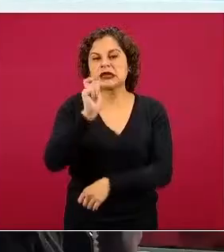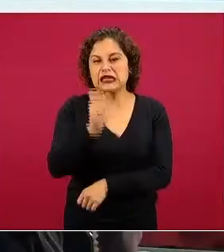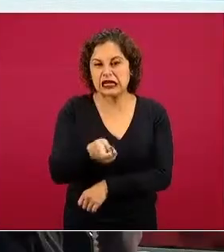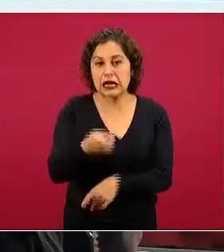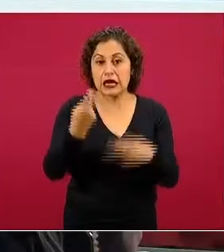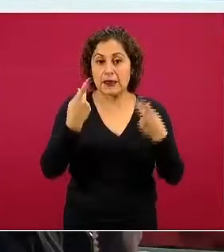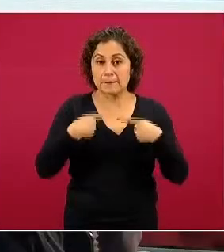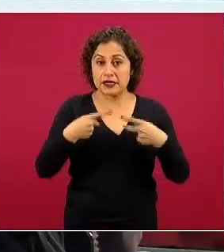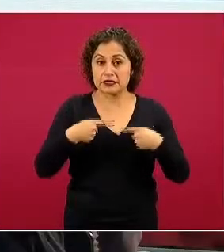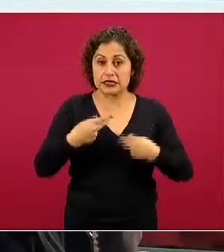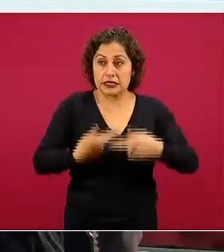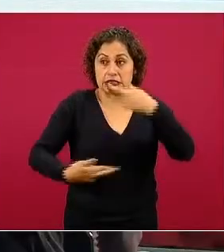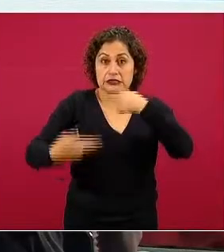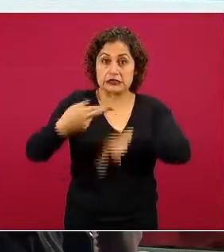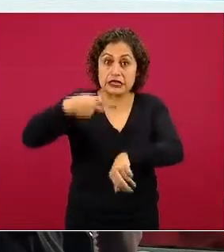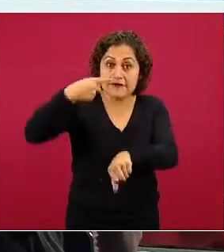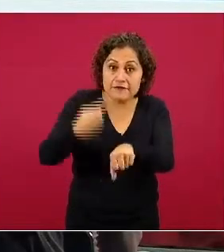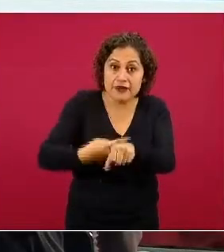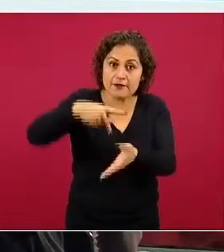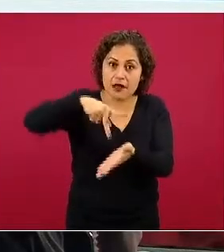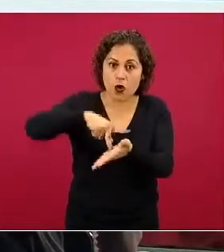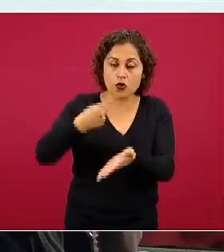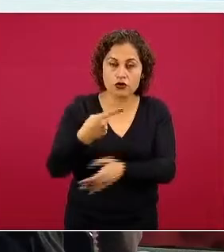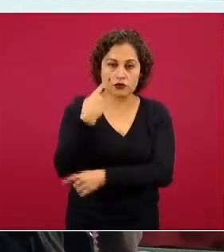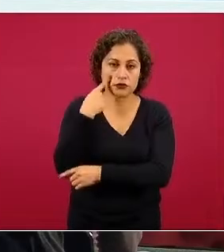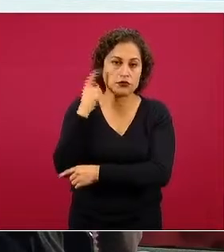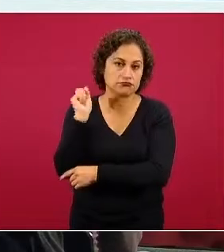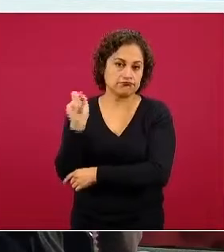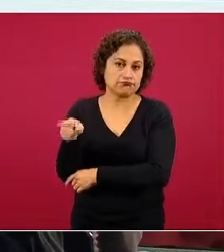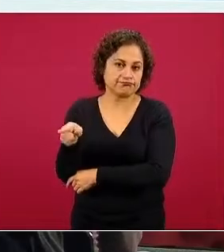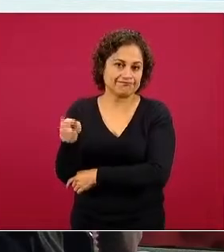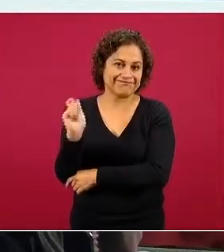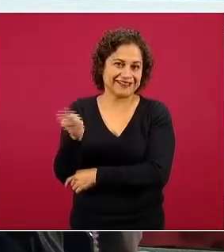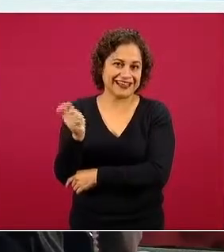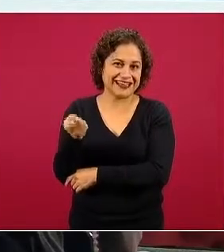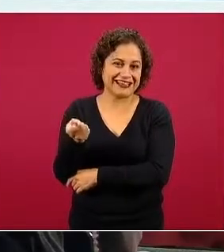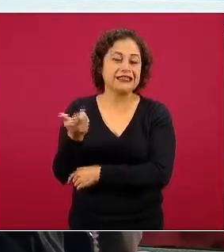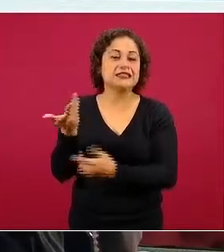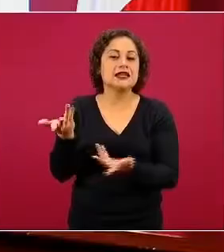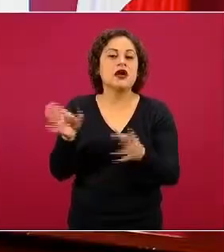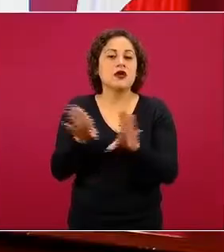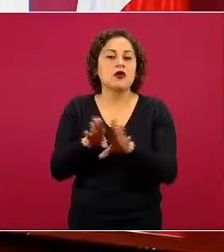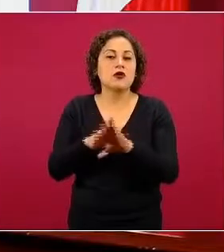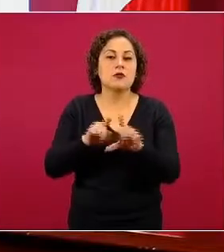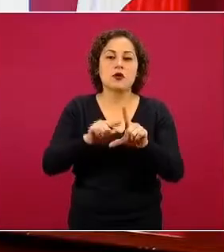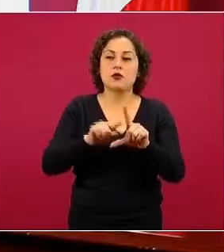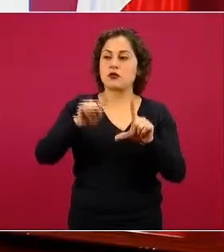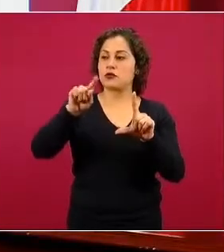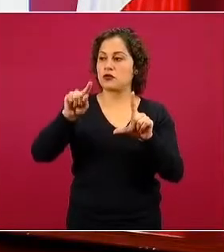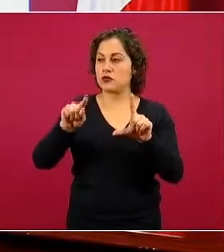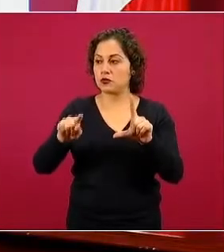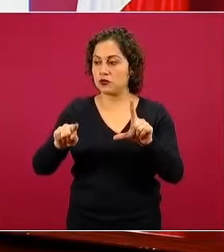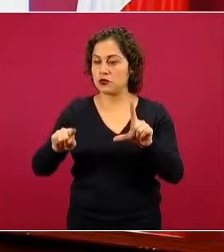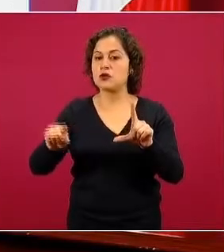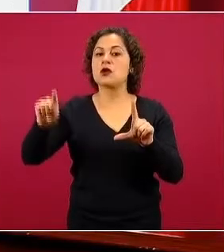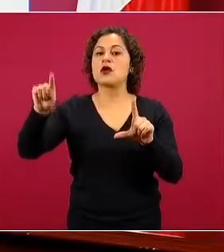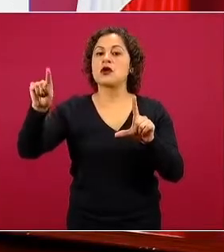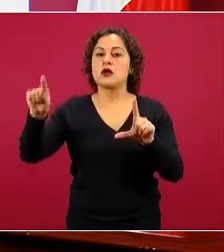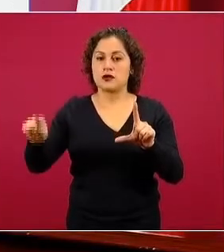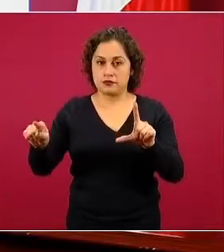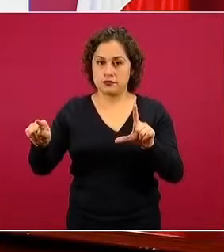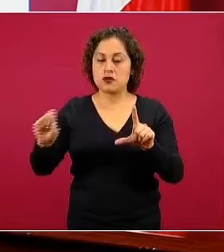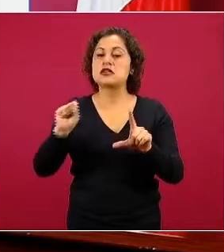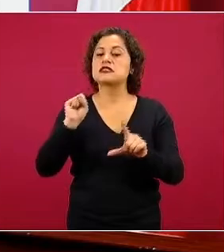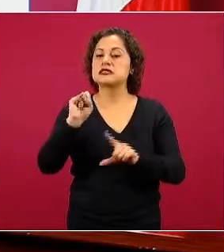Sí, se garantiza, aquí está, pero que este brote no sea mayor al primero.